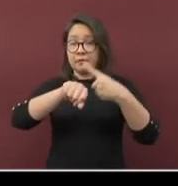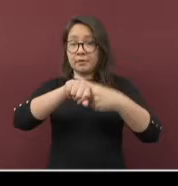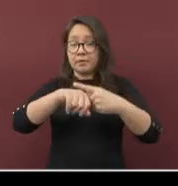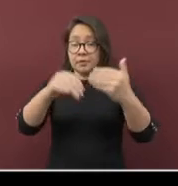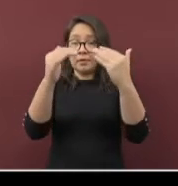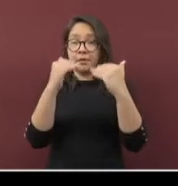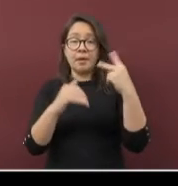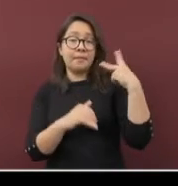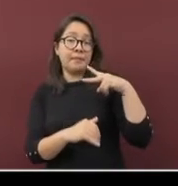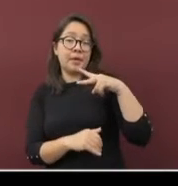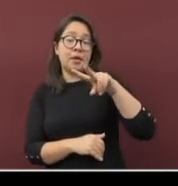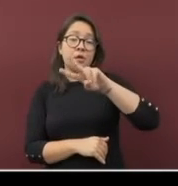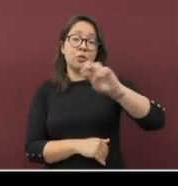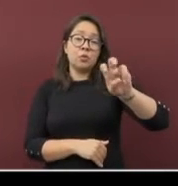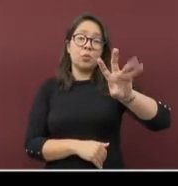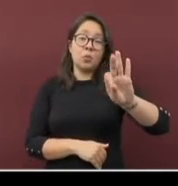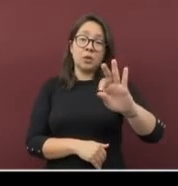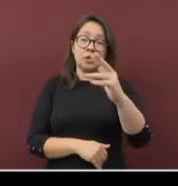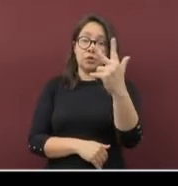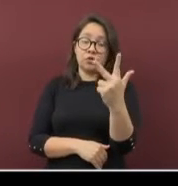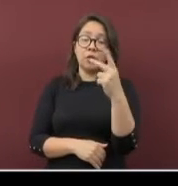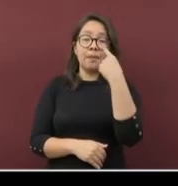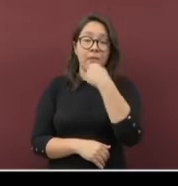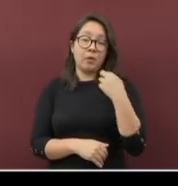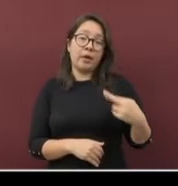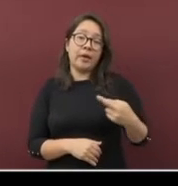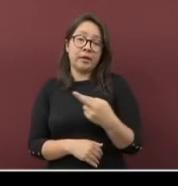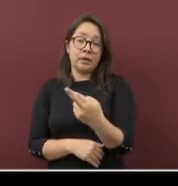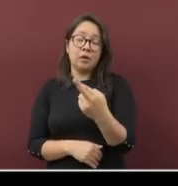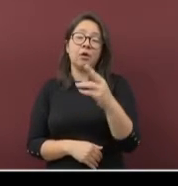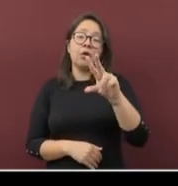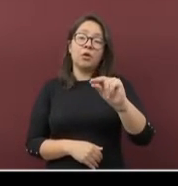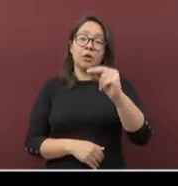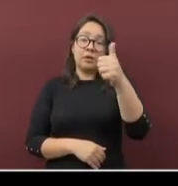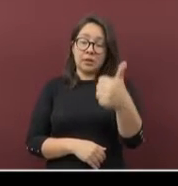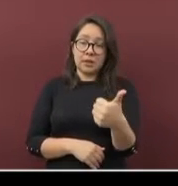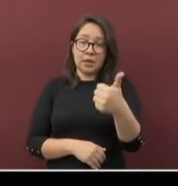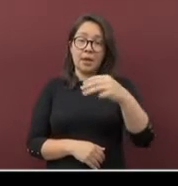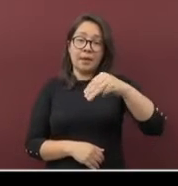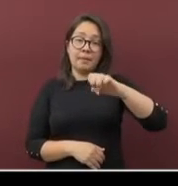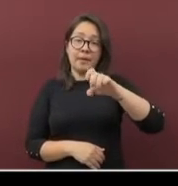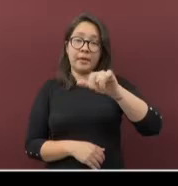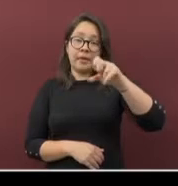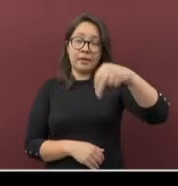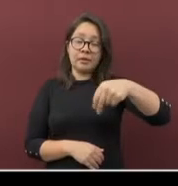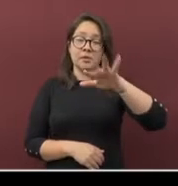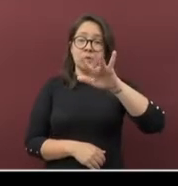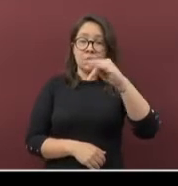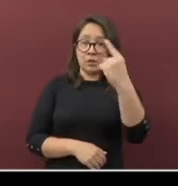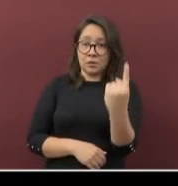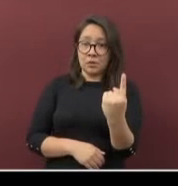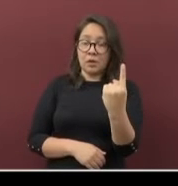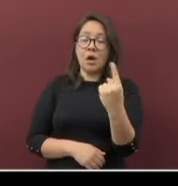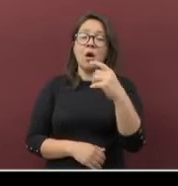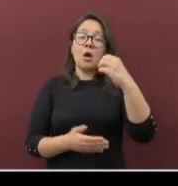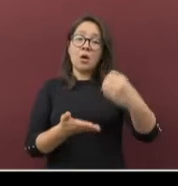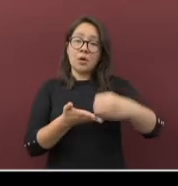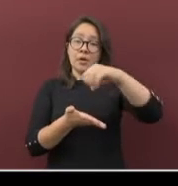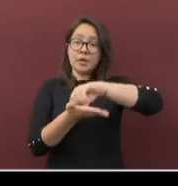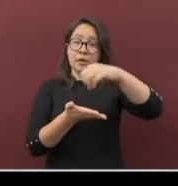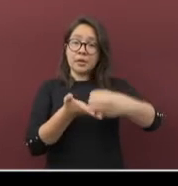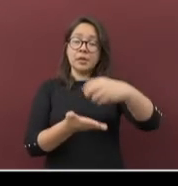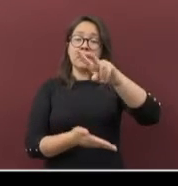veracruz 248 boca del río 86 medellín 51 orizaba